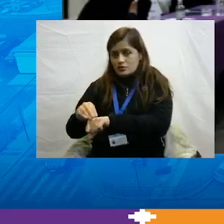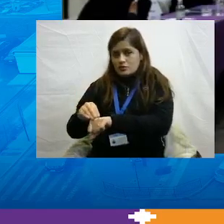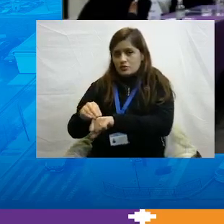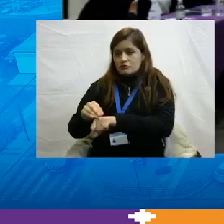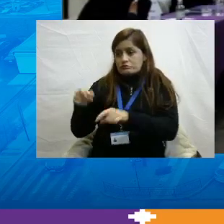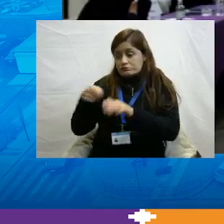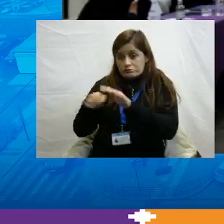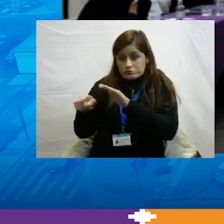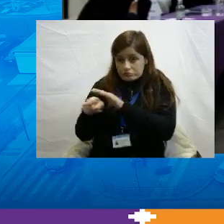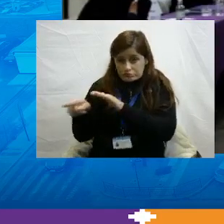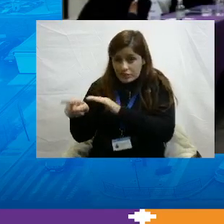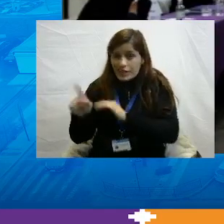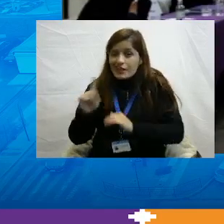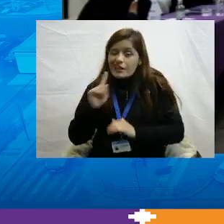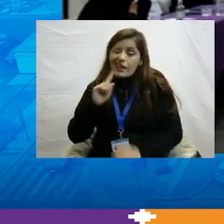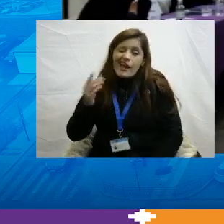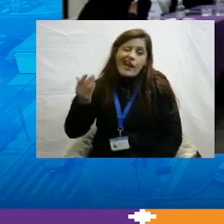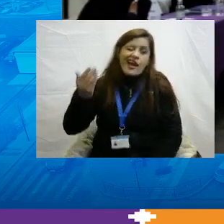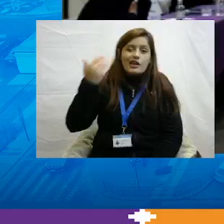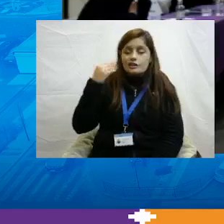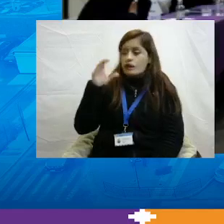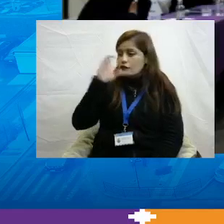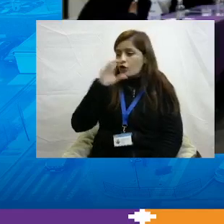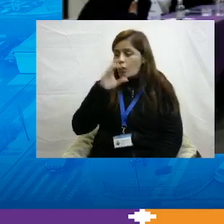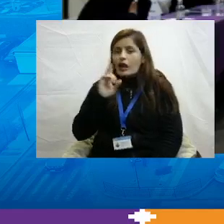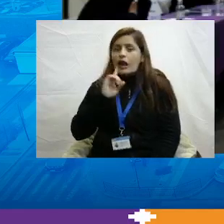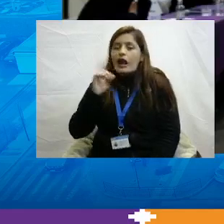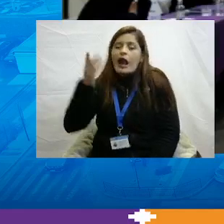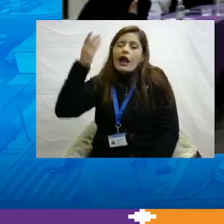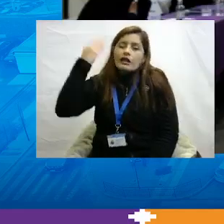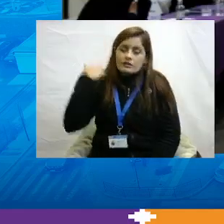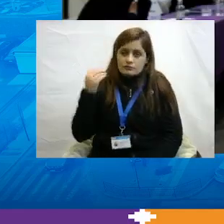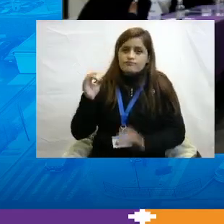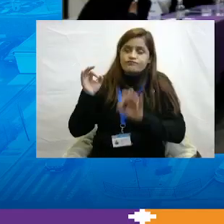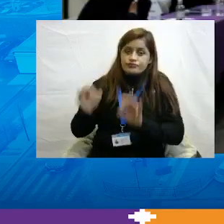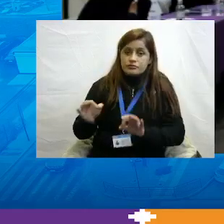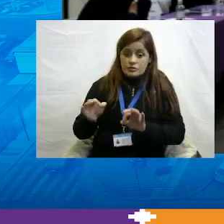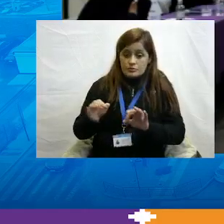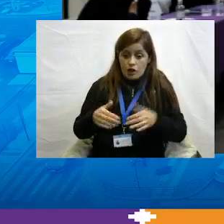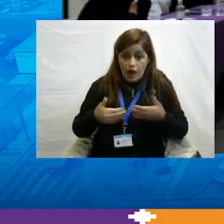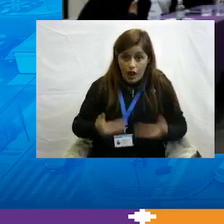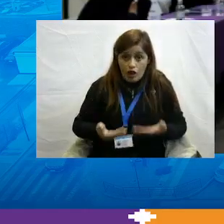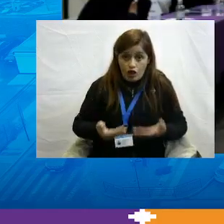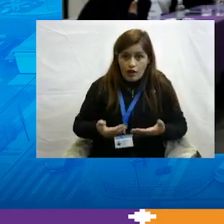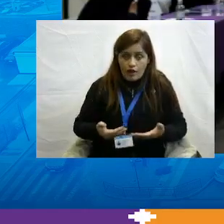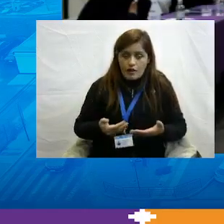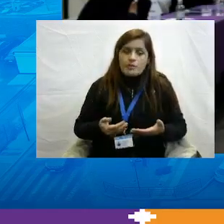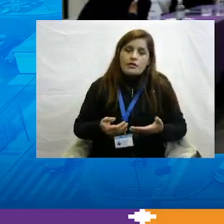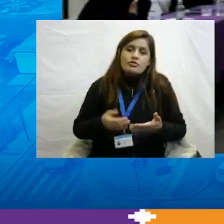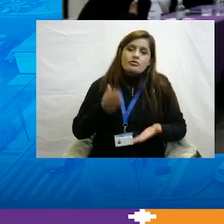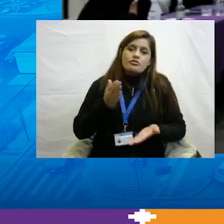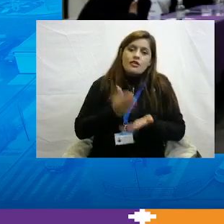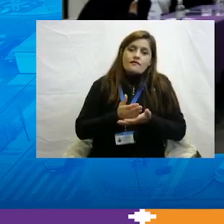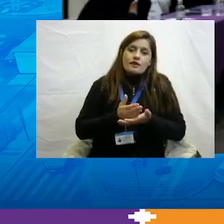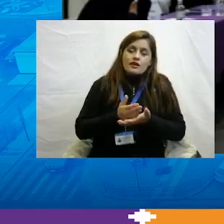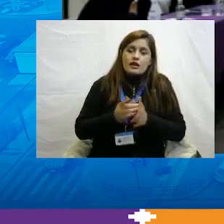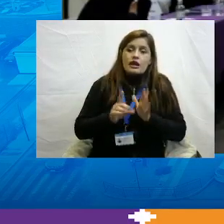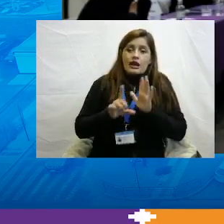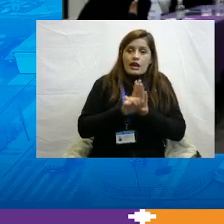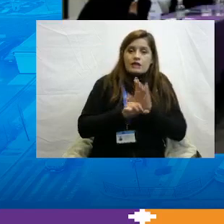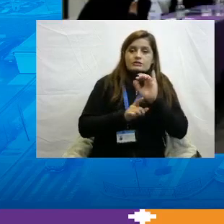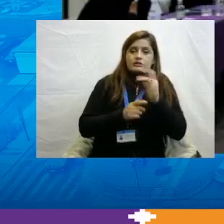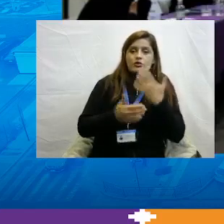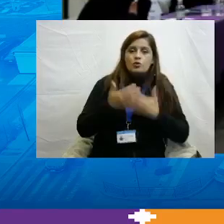las personas a quien se les había entregado el comodato de manera original. Pero por el transcurso del tiempo, la ley sí nos ampara